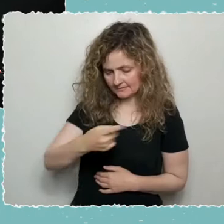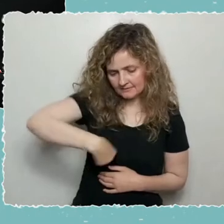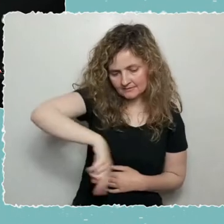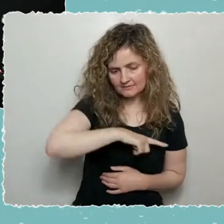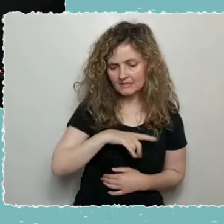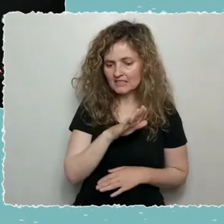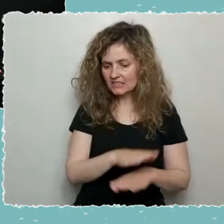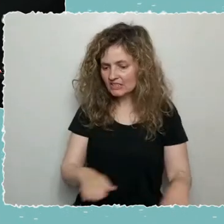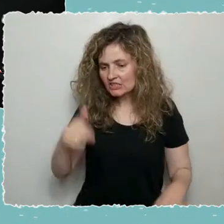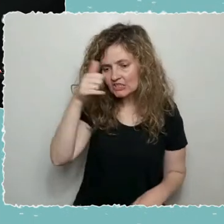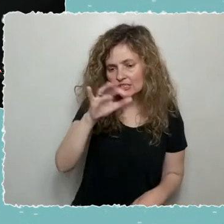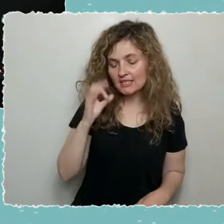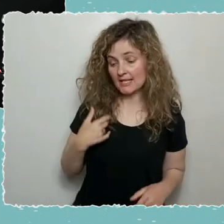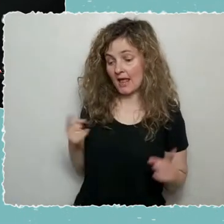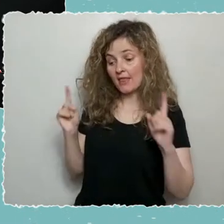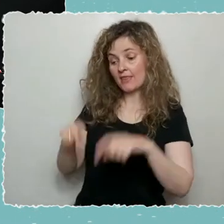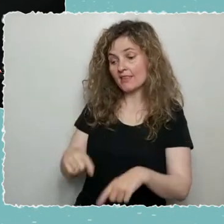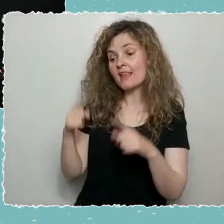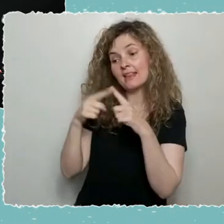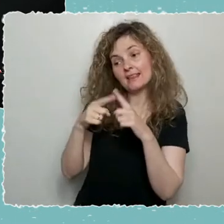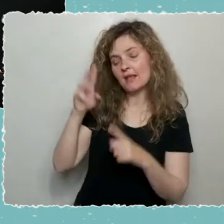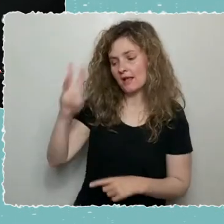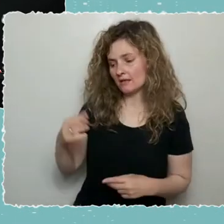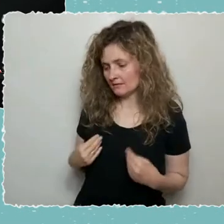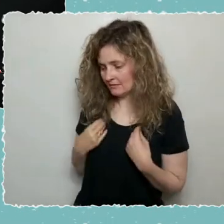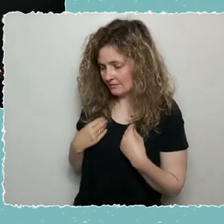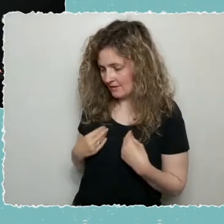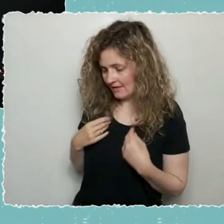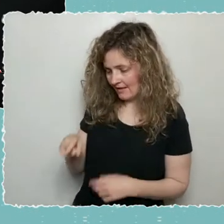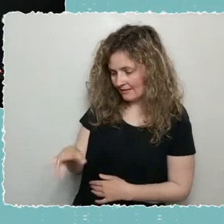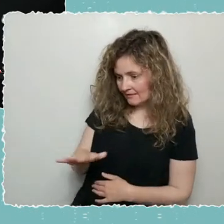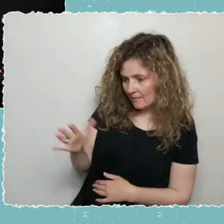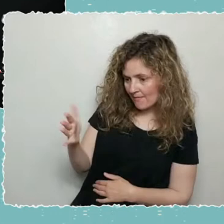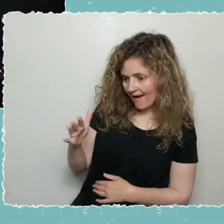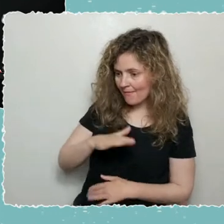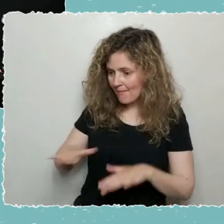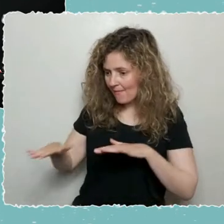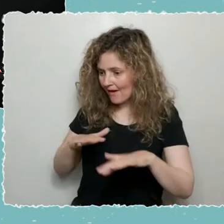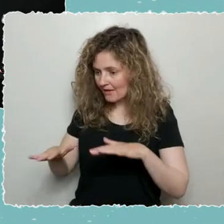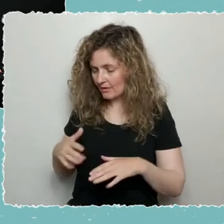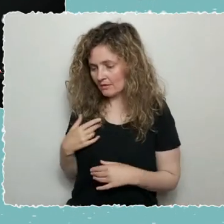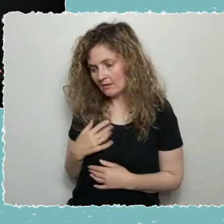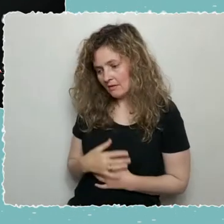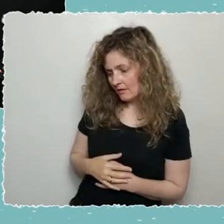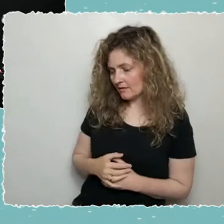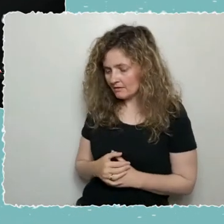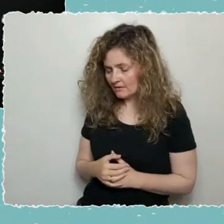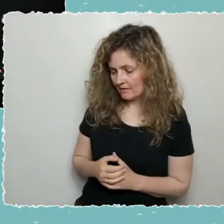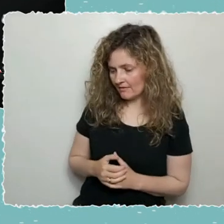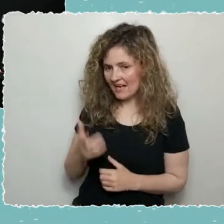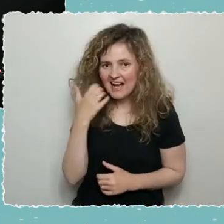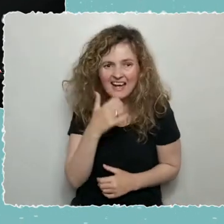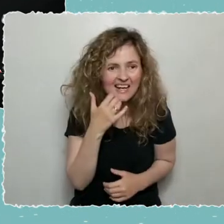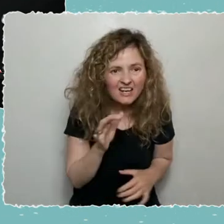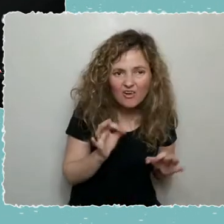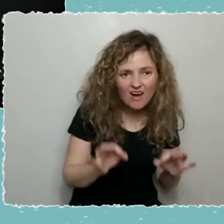somos os nenos e os nenas, unhas nenas que quedamos aquí coa tía Pilar e... ¡Ai, que se move a man! ¡Ui, ui, ui!